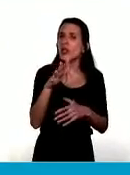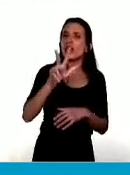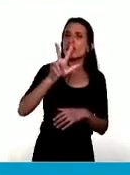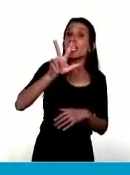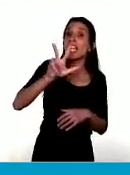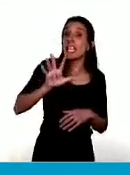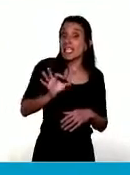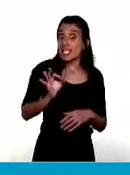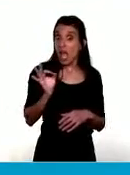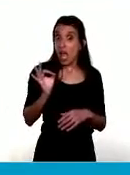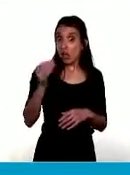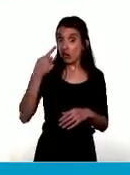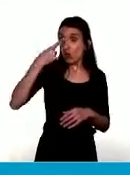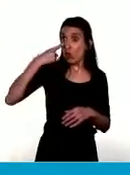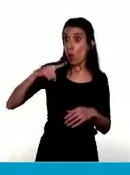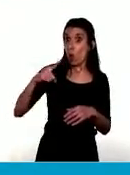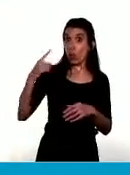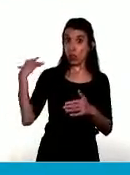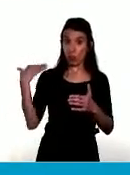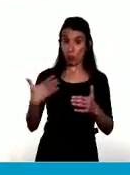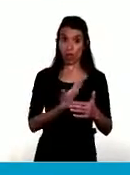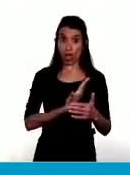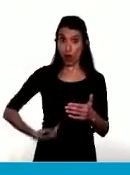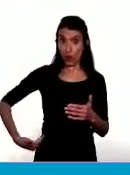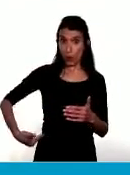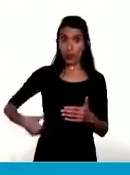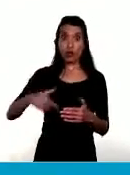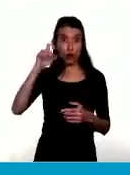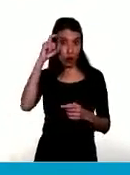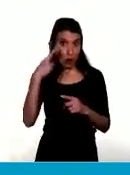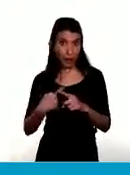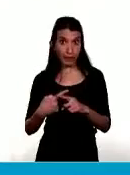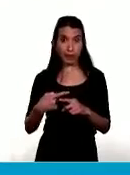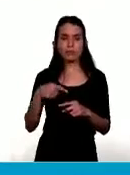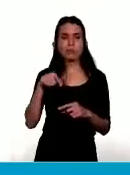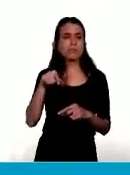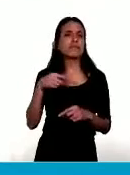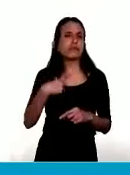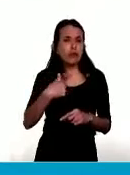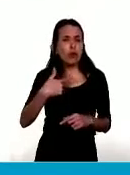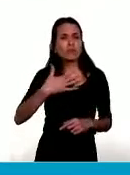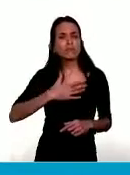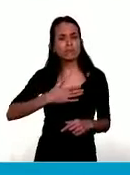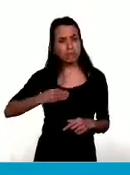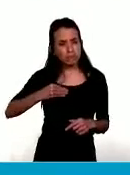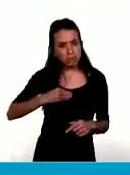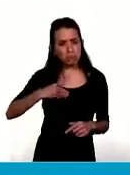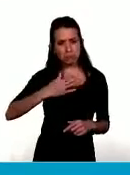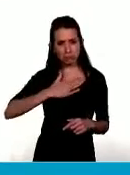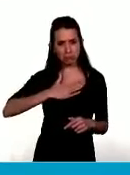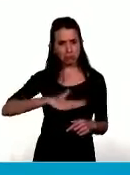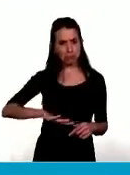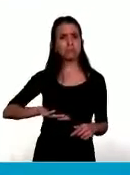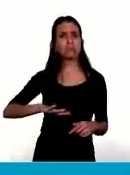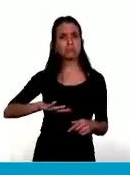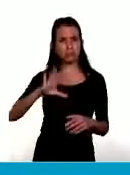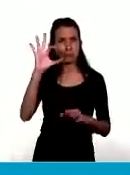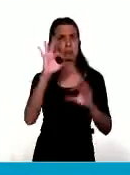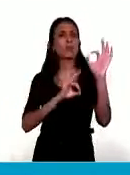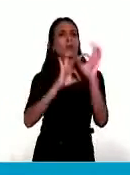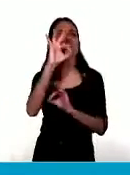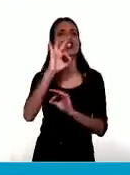años de los últimos 3 mandatos, este sería tranquilamente un proyecto de